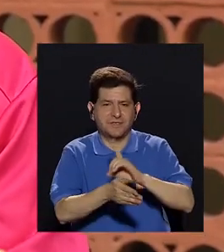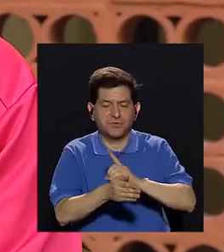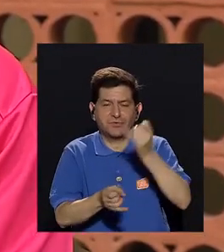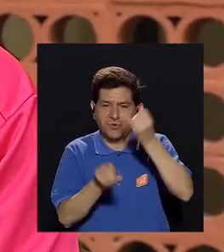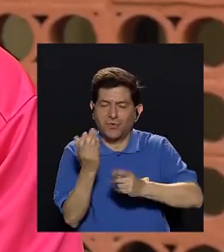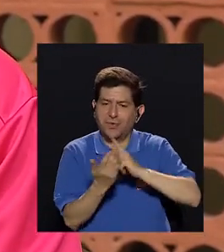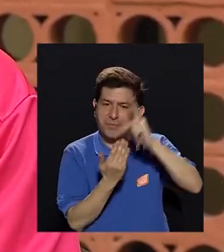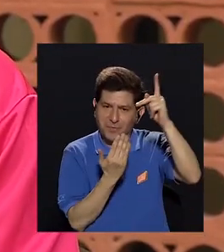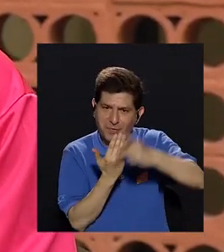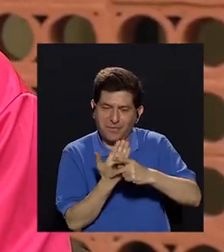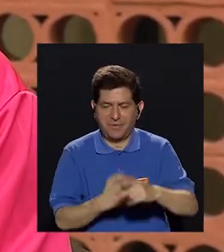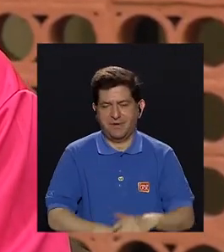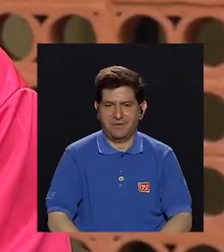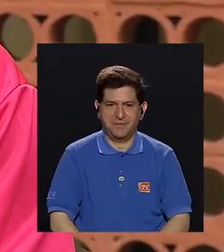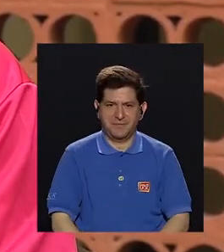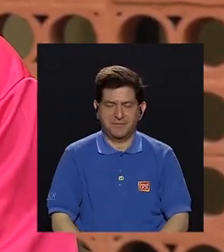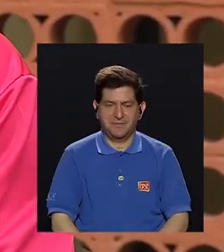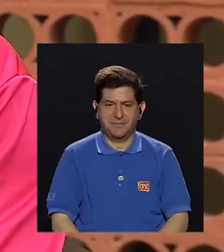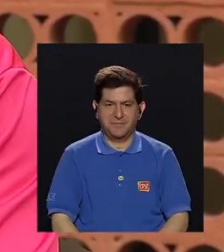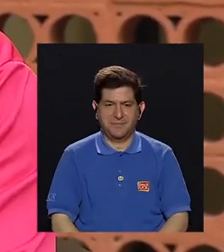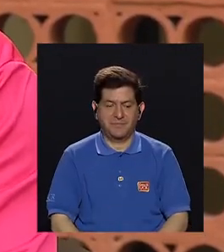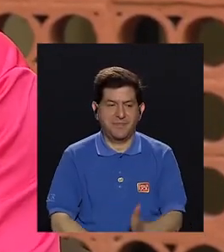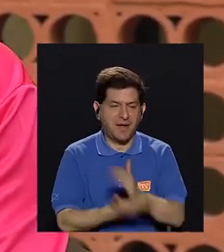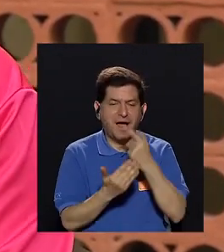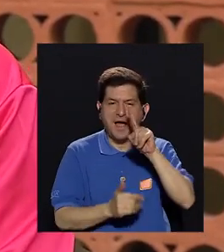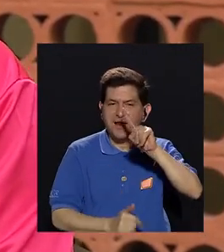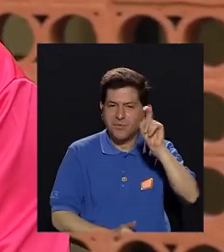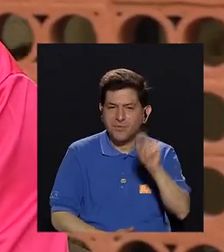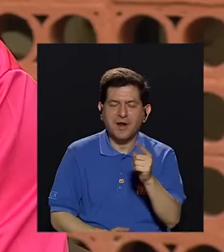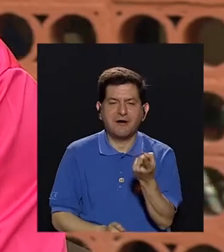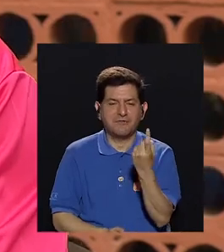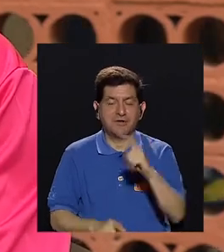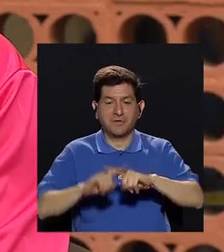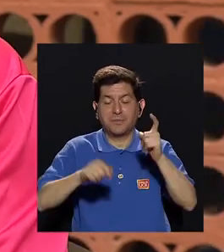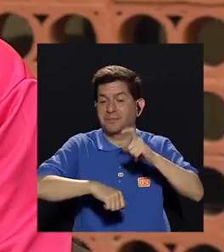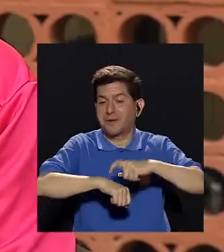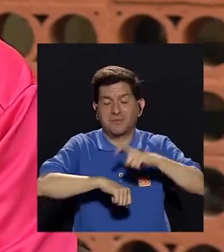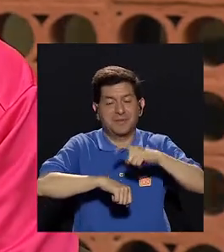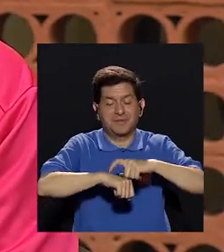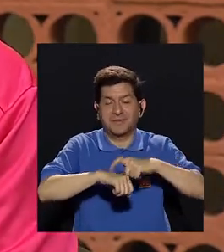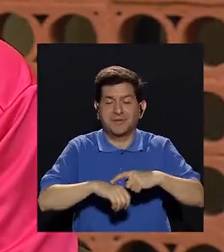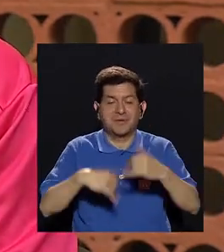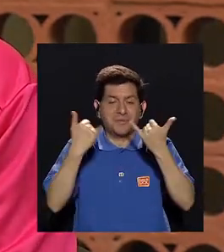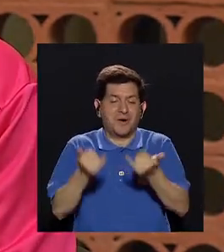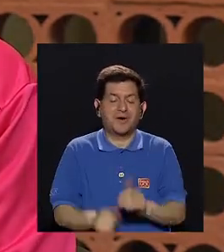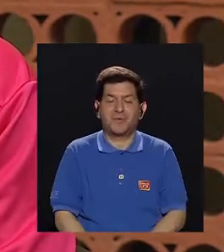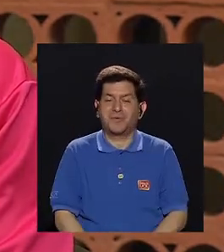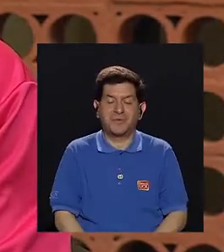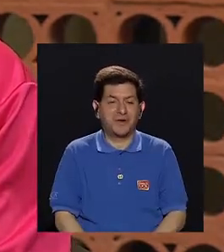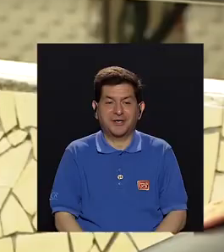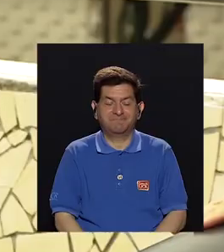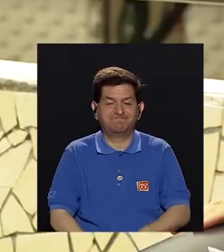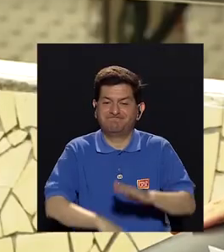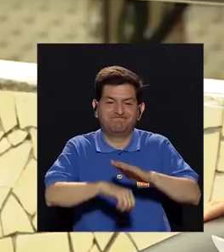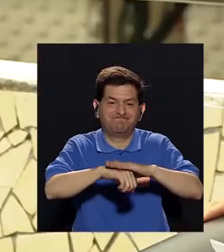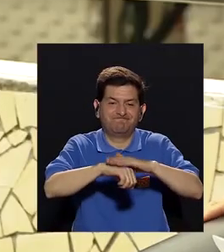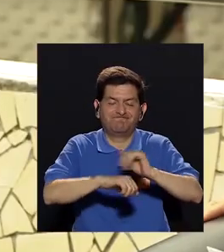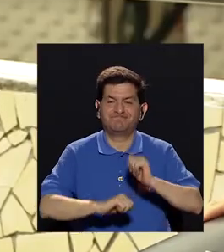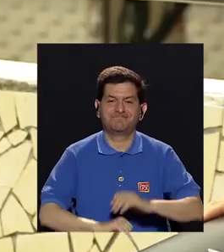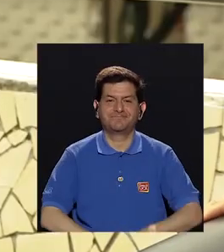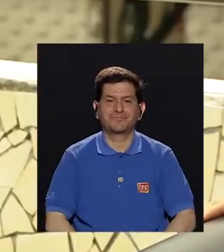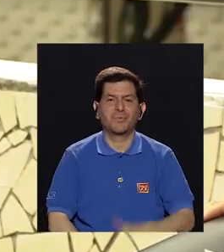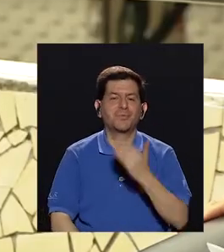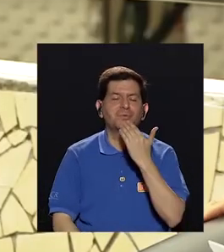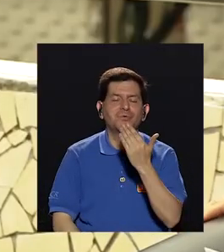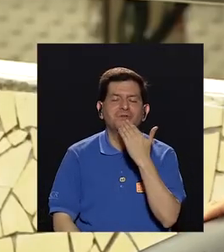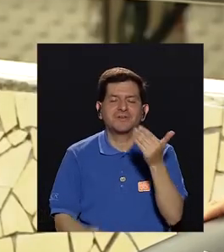Mucho gusto. Hemos llegado al final del programa. Nos quedaron algunas preguntas, pero el tiempo no... Ya no. ¿Verdad?